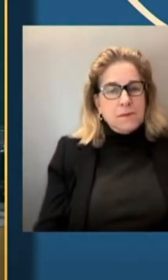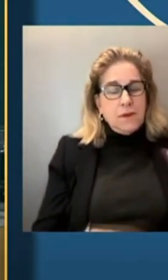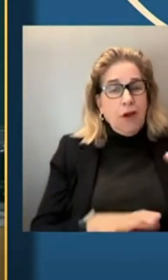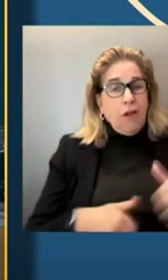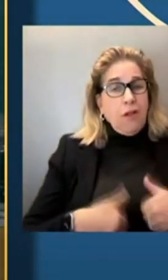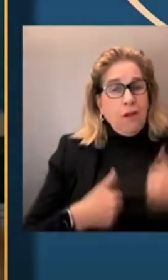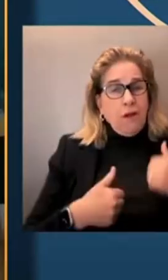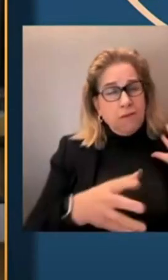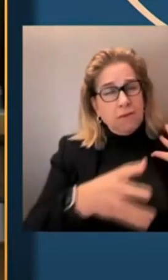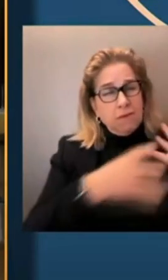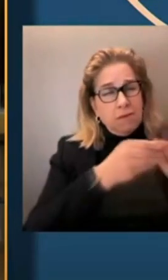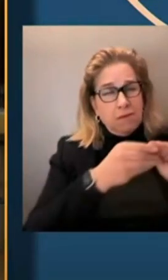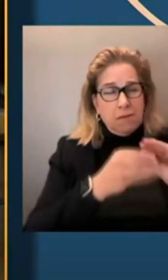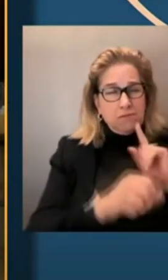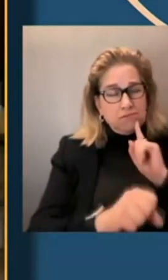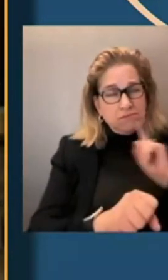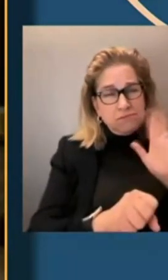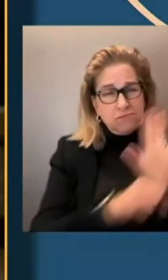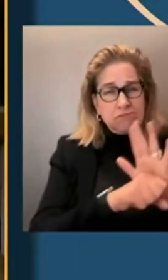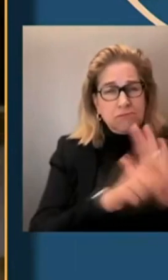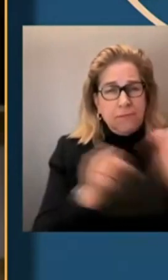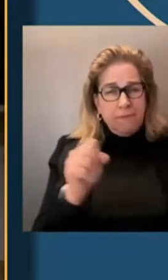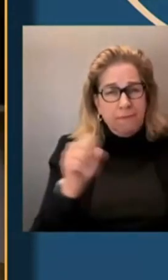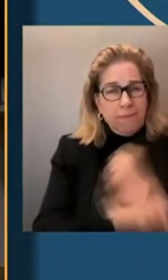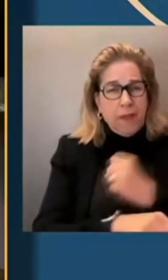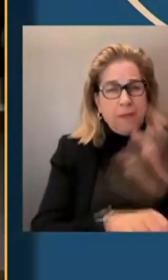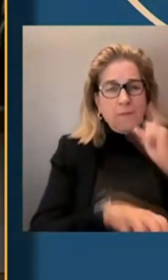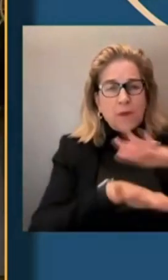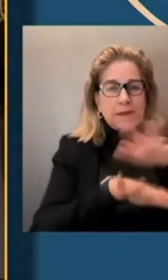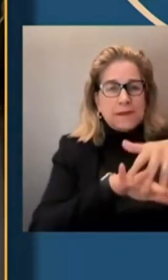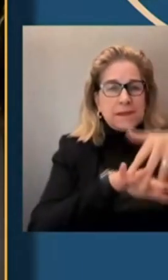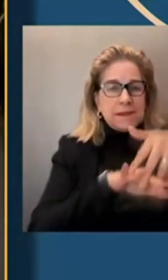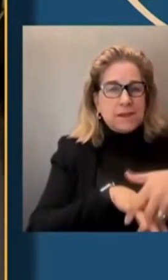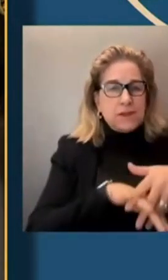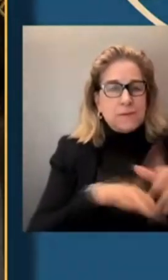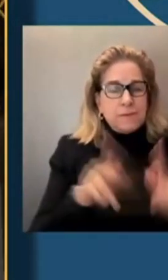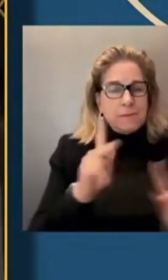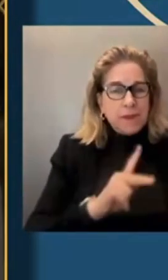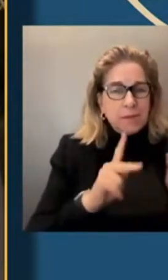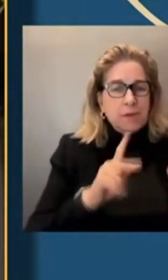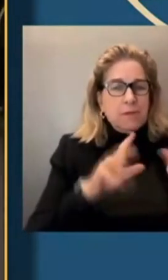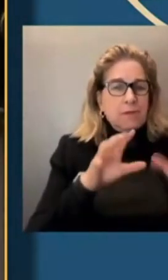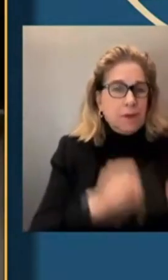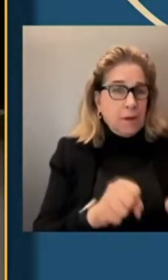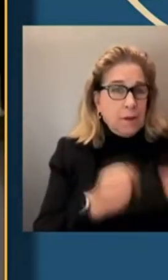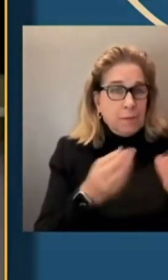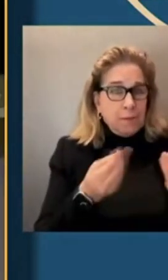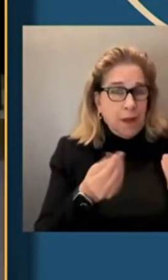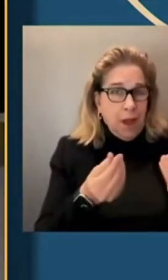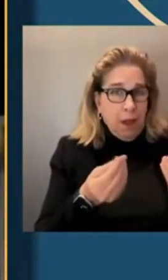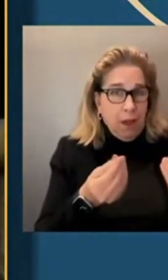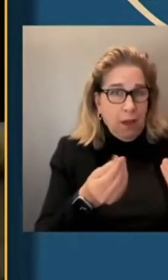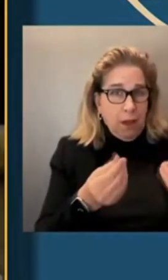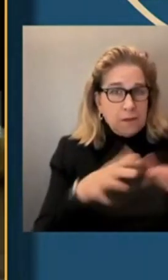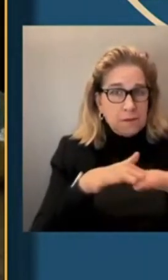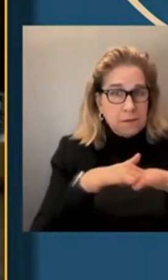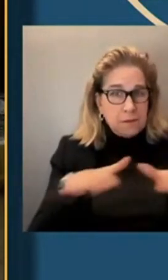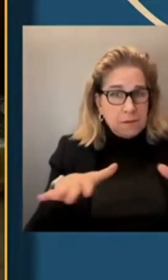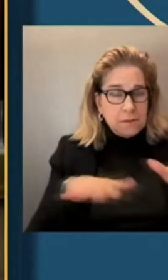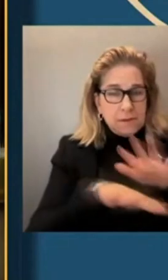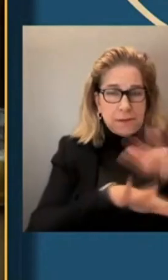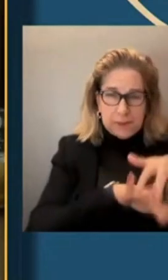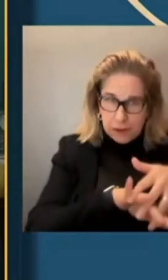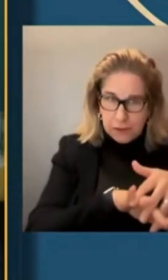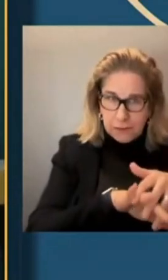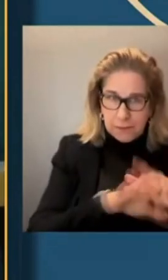de la comunidad de Cabecas de Chinaquichá, por su aporte a la sociedad costarricense y su trabajo arduo en favor de